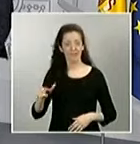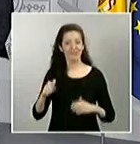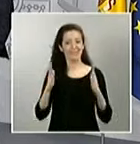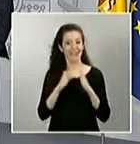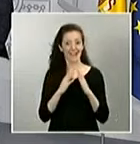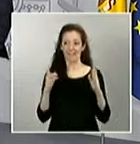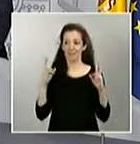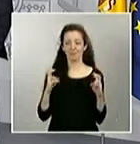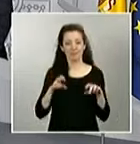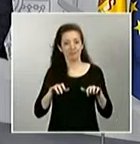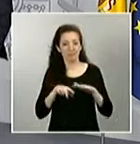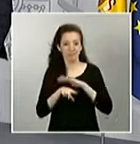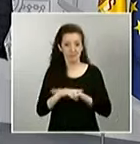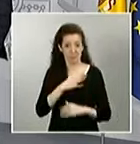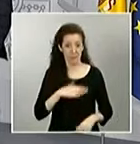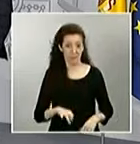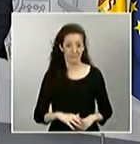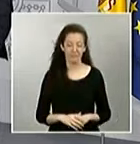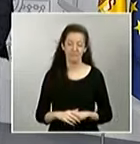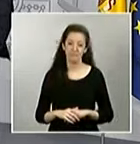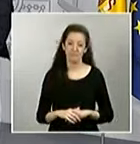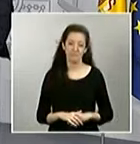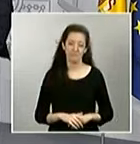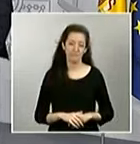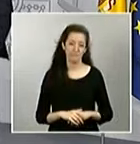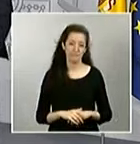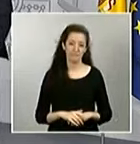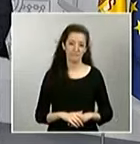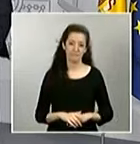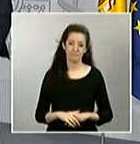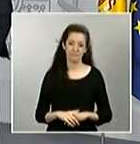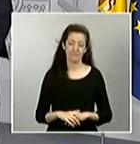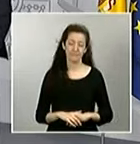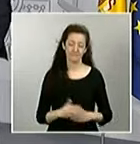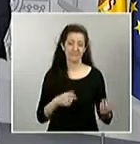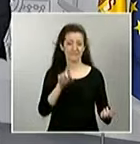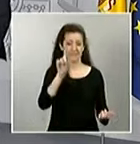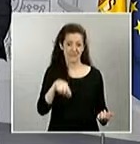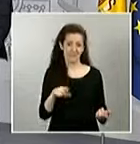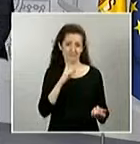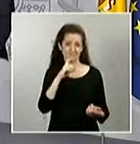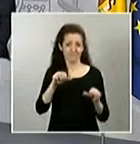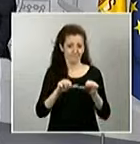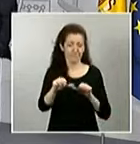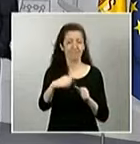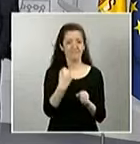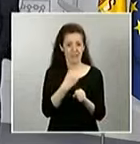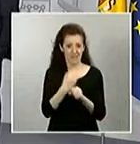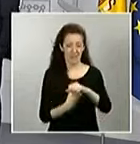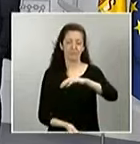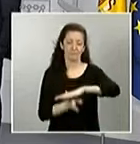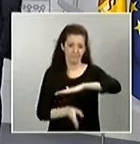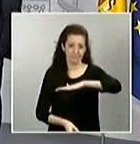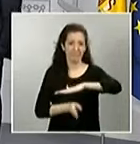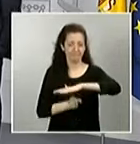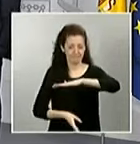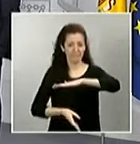quiero señalarles que queda mucho trabajo por hacer. Estas cifras, como he dicho, son excepcionales,